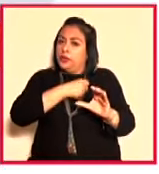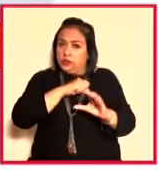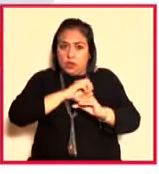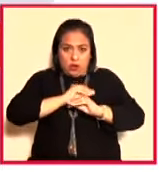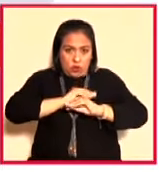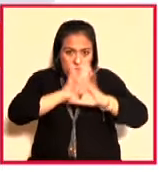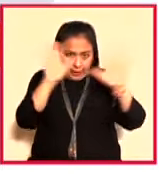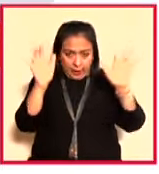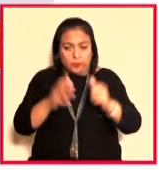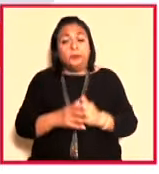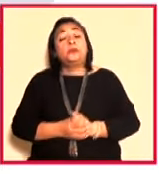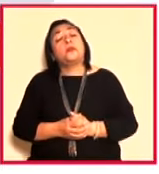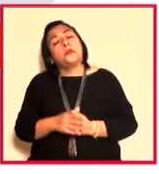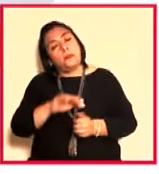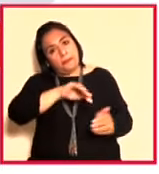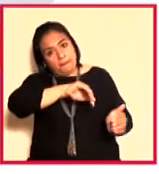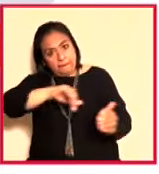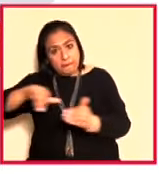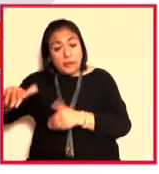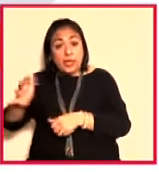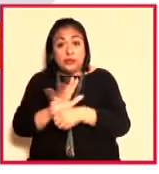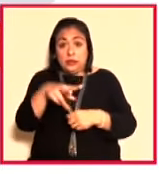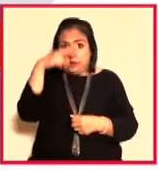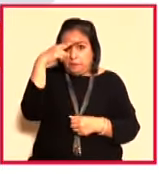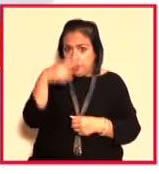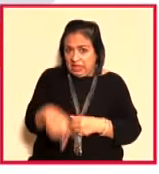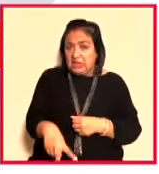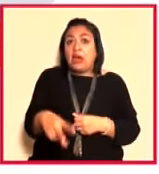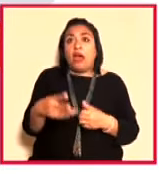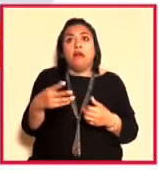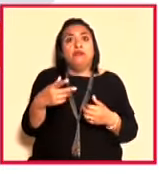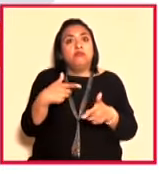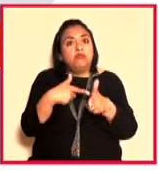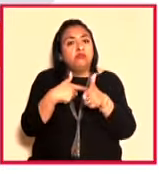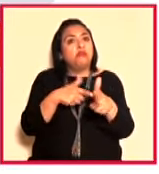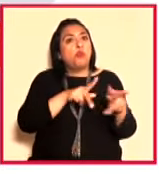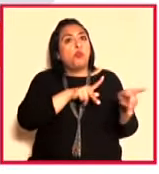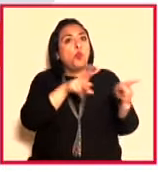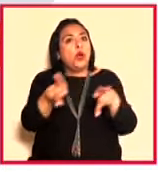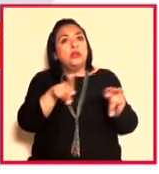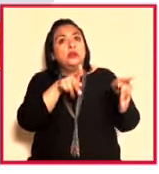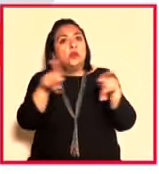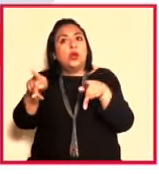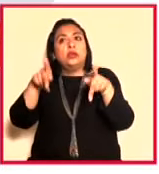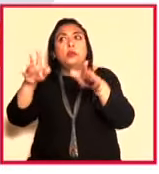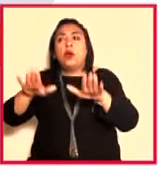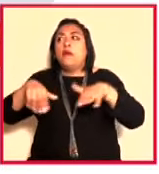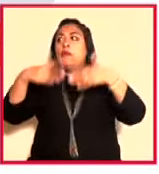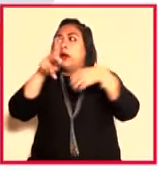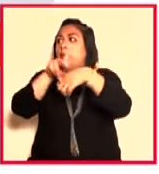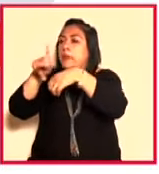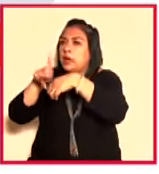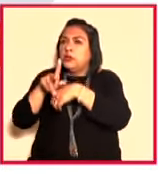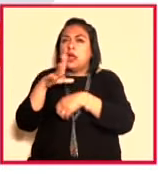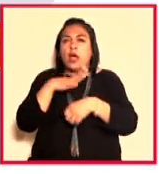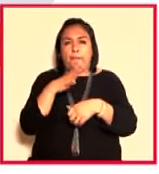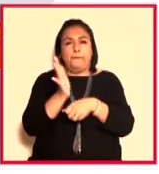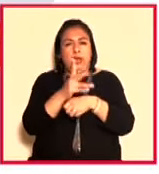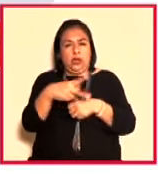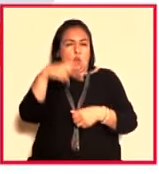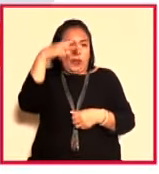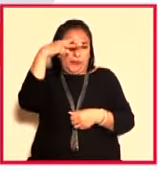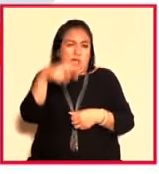hablando de otra cosa, el cine mexicano sigue extendiendo puentes al otro lado del mundo. Va a estar una película mexicana, bueno,